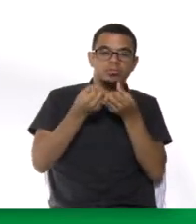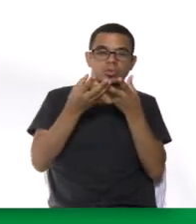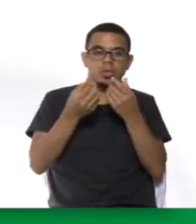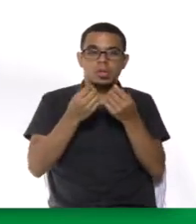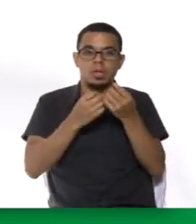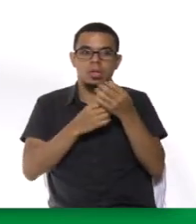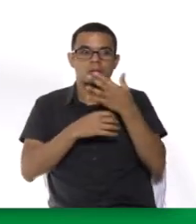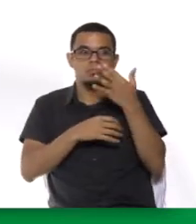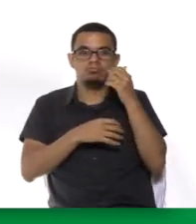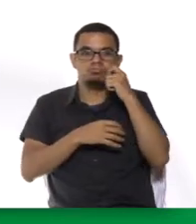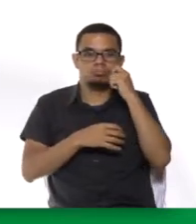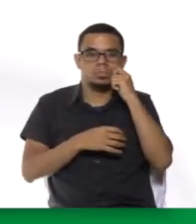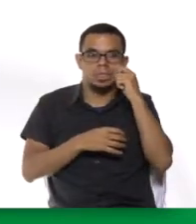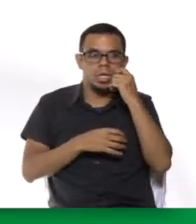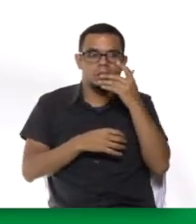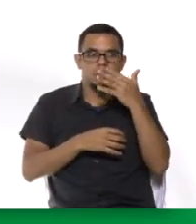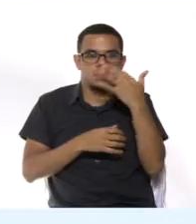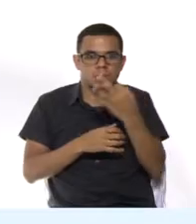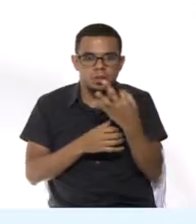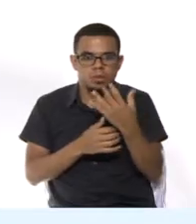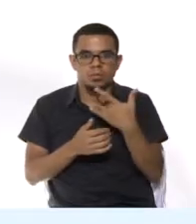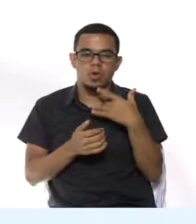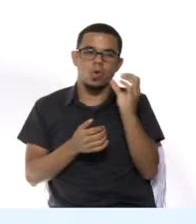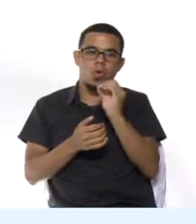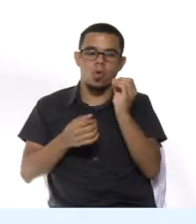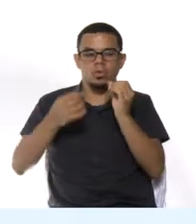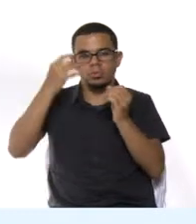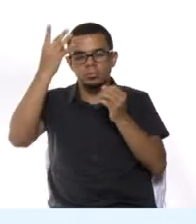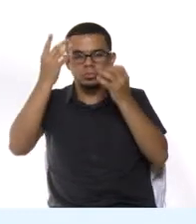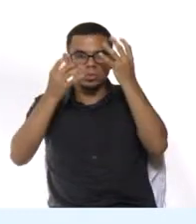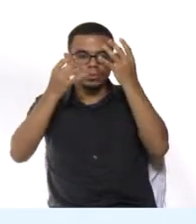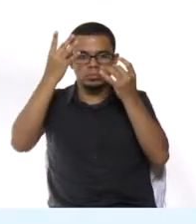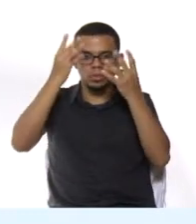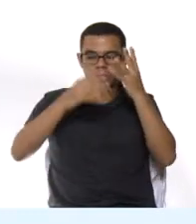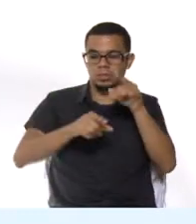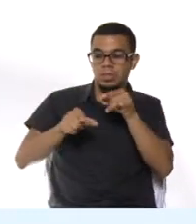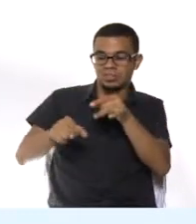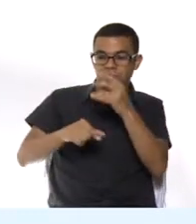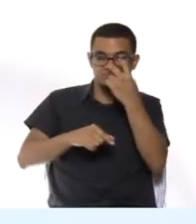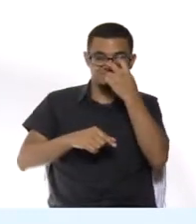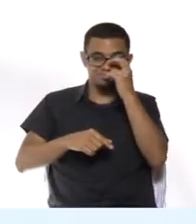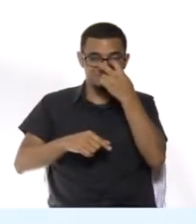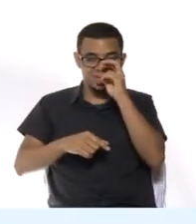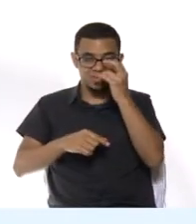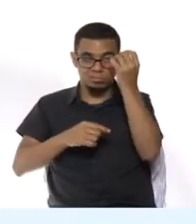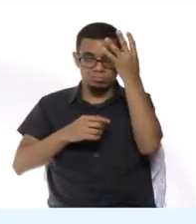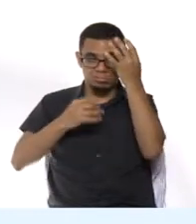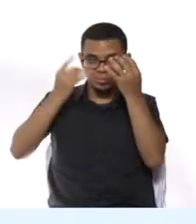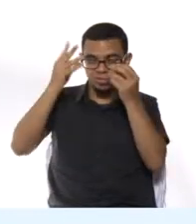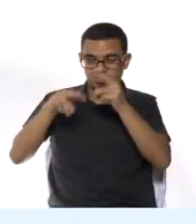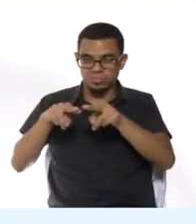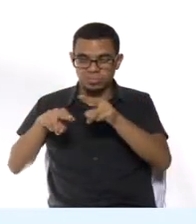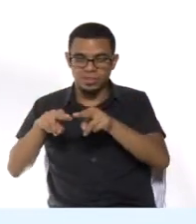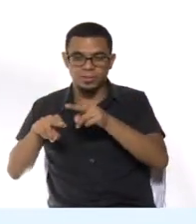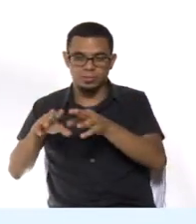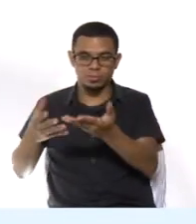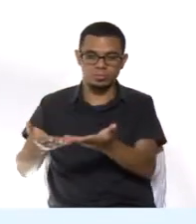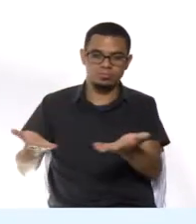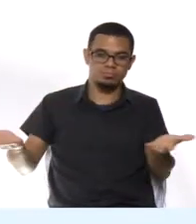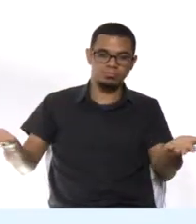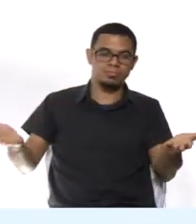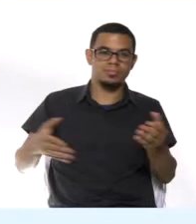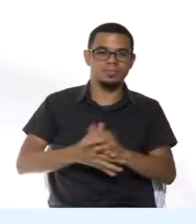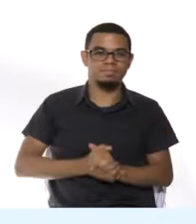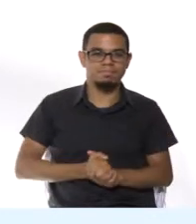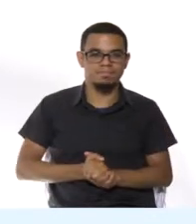pueden ser ficticios. Estos textos generalmente son aquellos que despiertan la curiosidad, la creatividad y la imaginación de todos esos